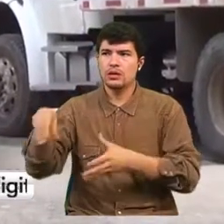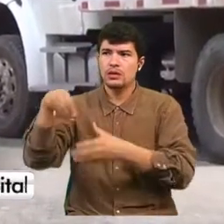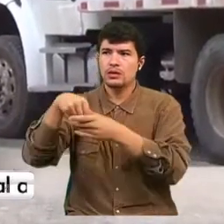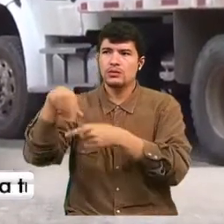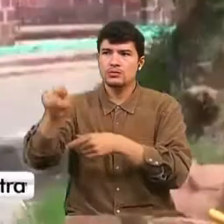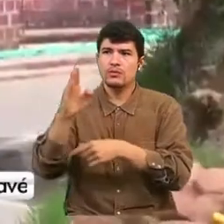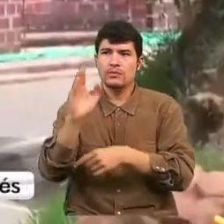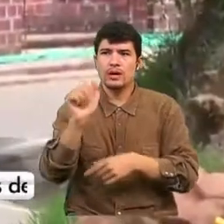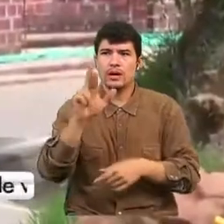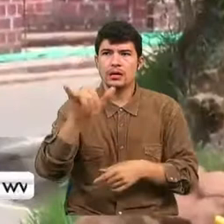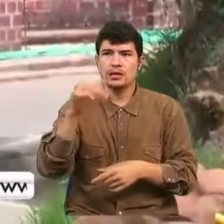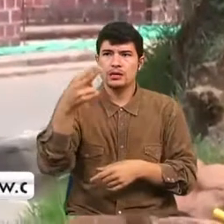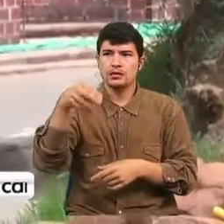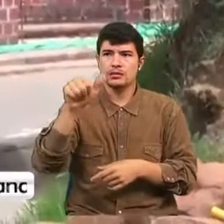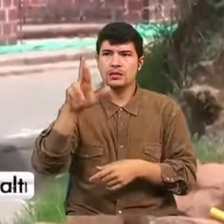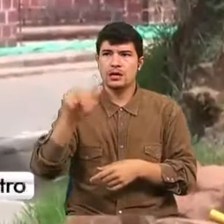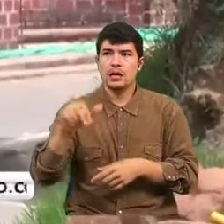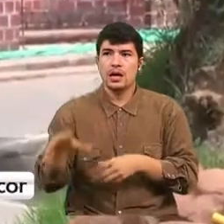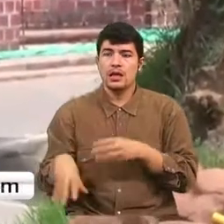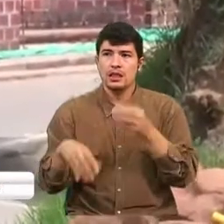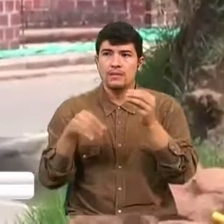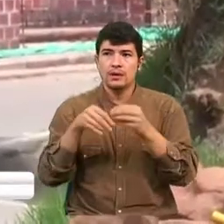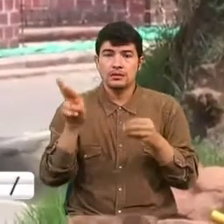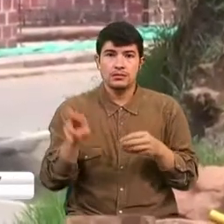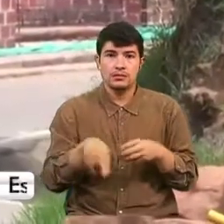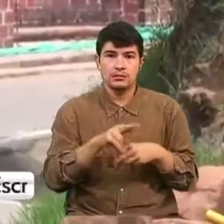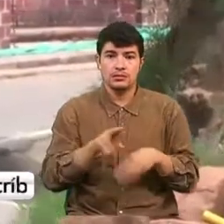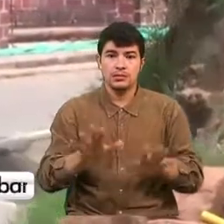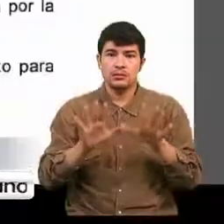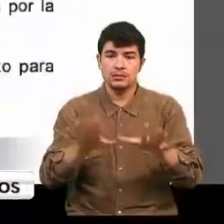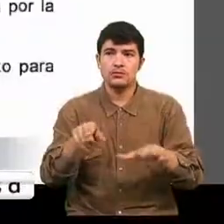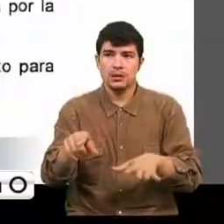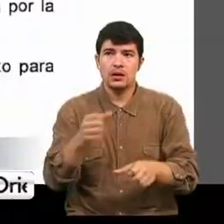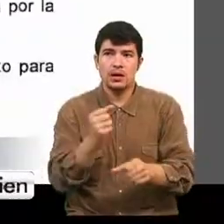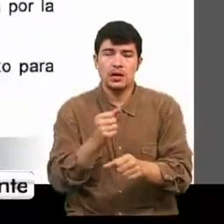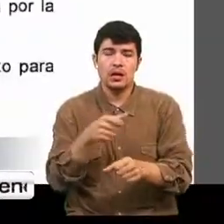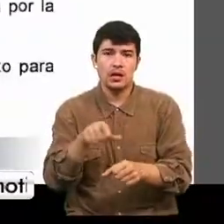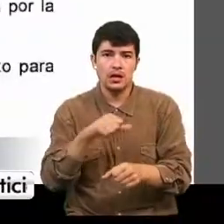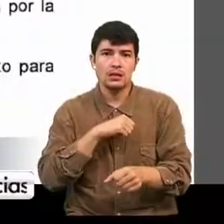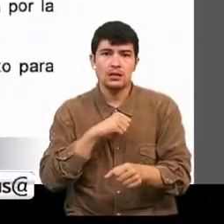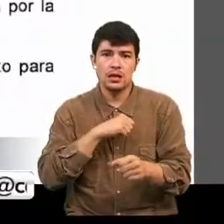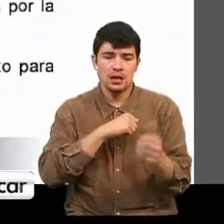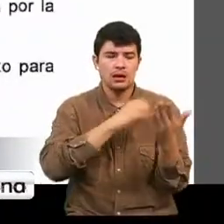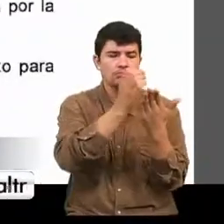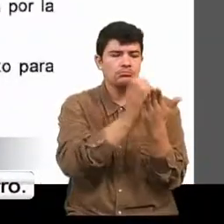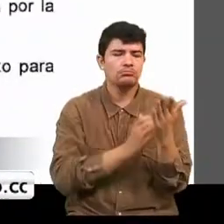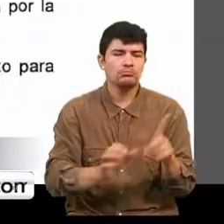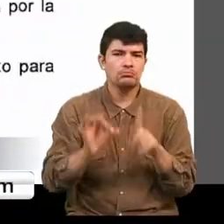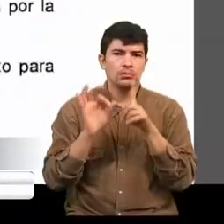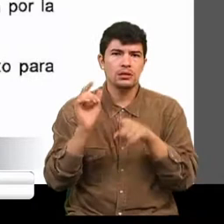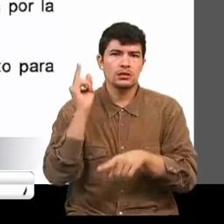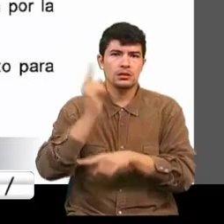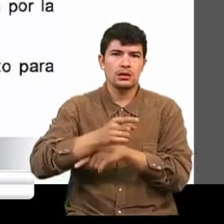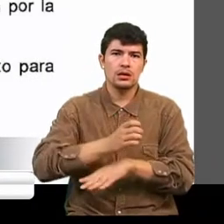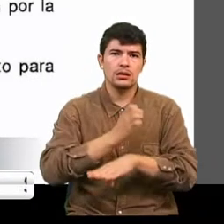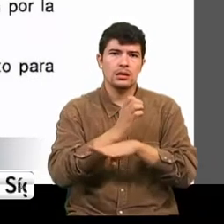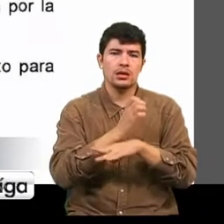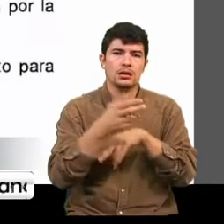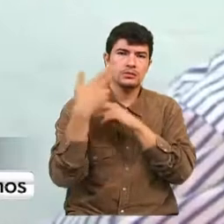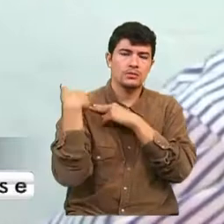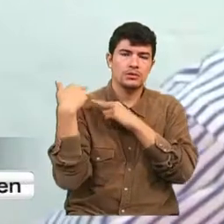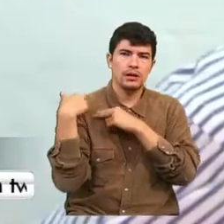de Barichara. Además, la suspensión de la obra hasta que cuente con la autorización de intervención emitida por la entidad